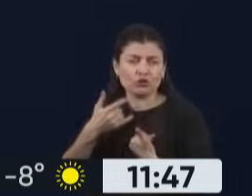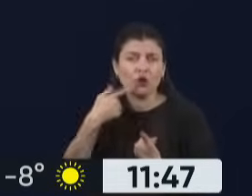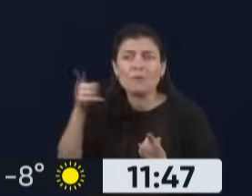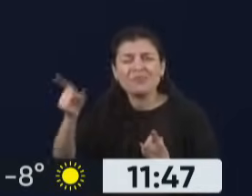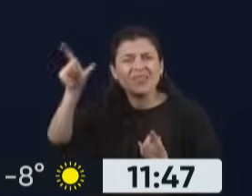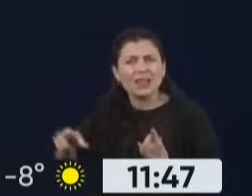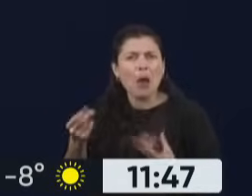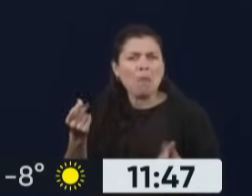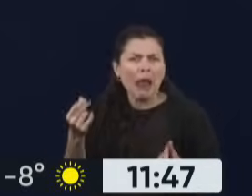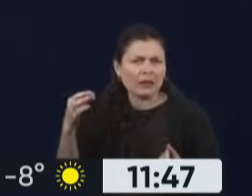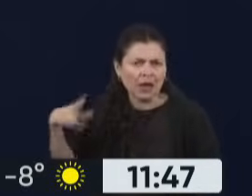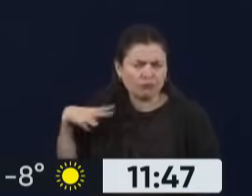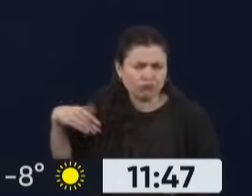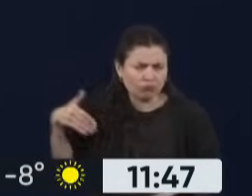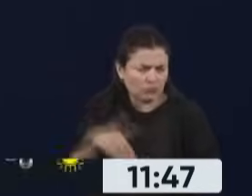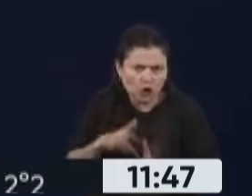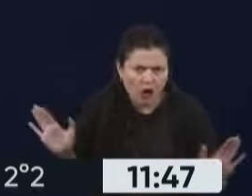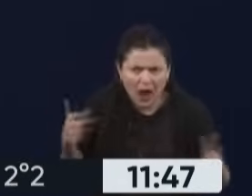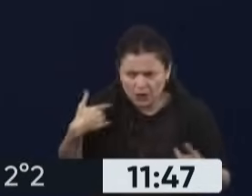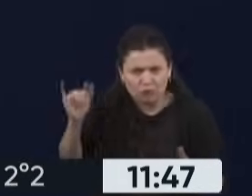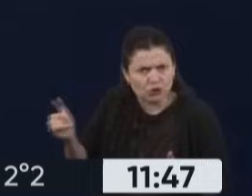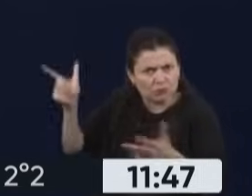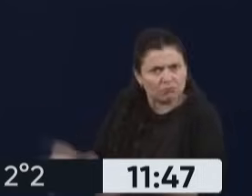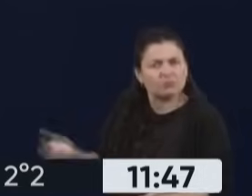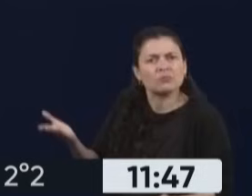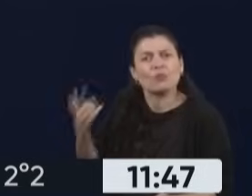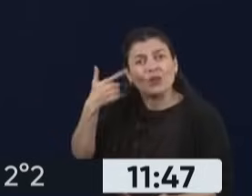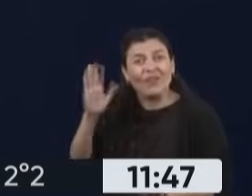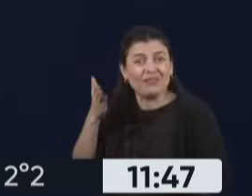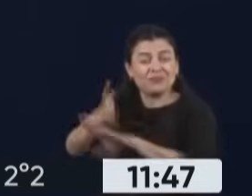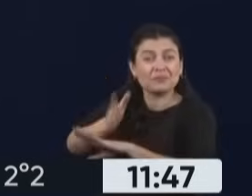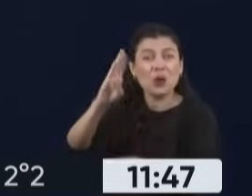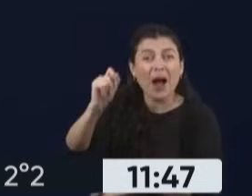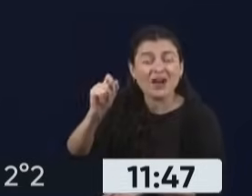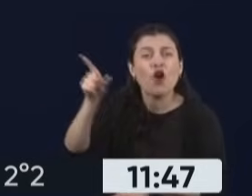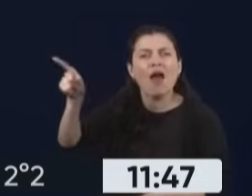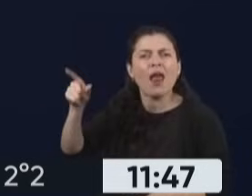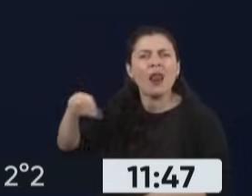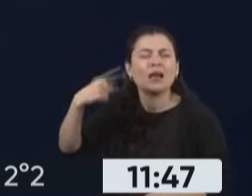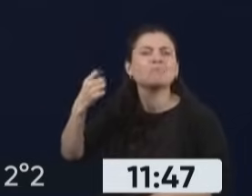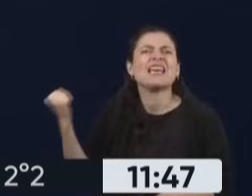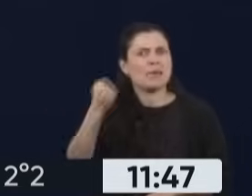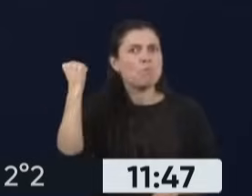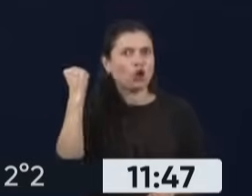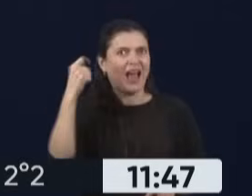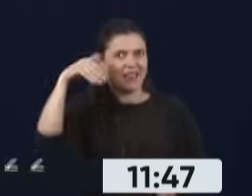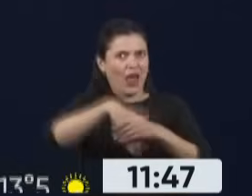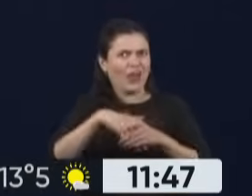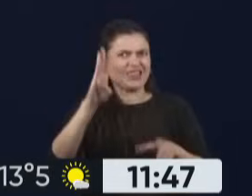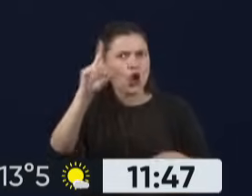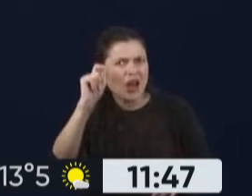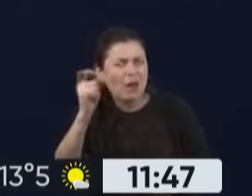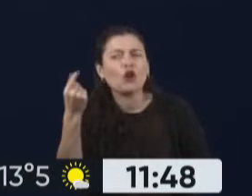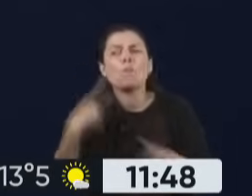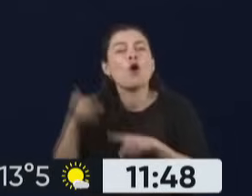una persona de muchos recursos, y es uno de los probablemente clientes más importantes de ese banco, cliente de